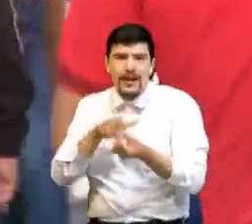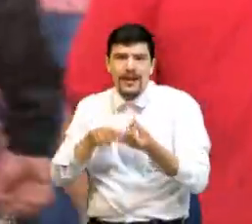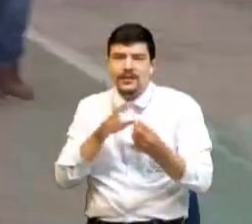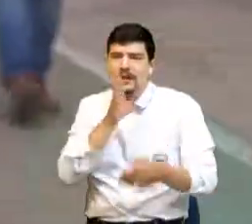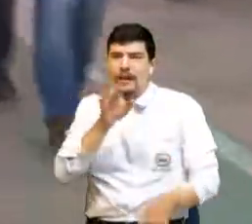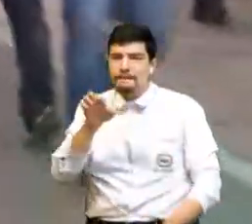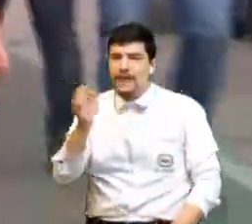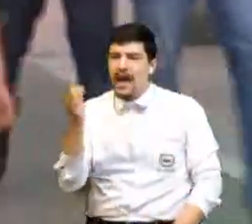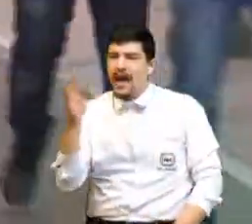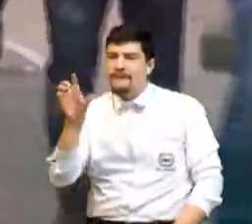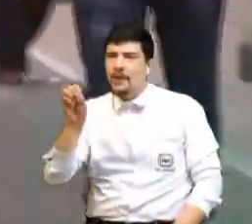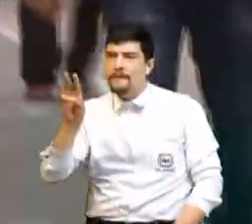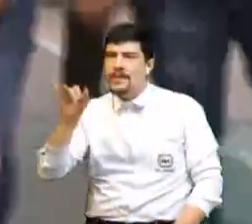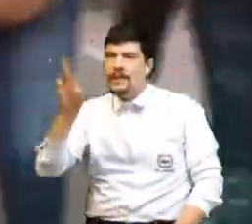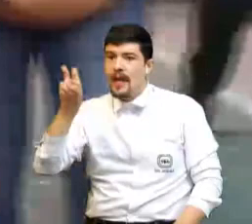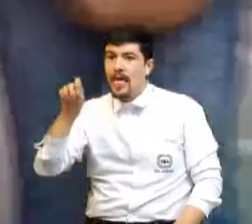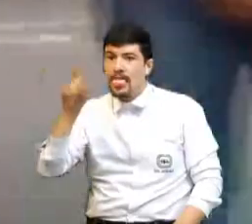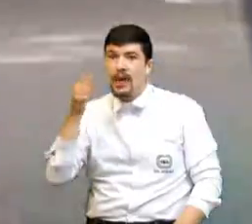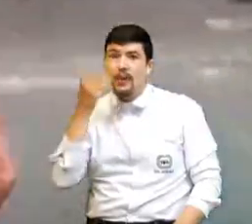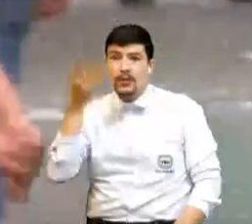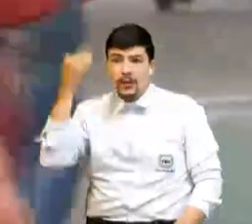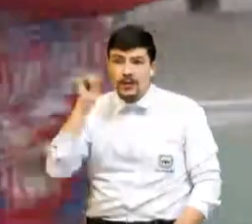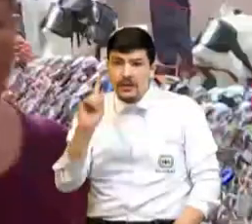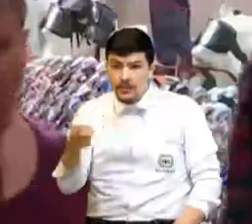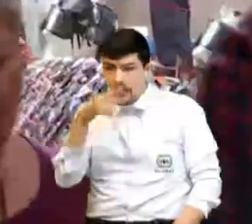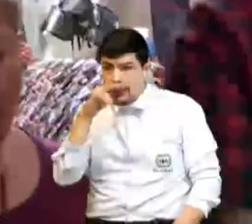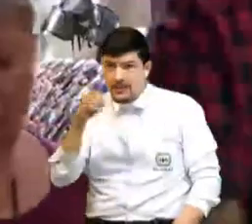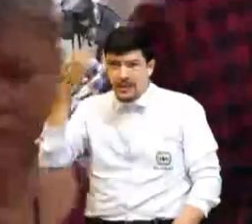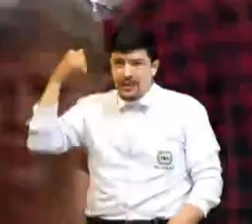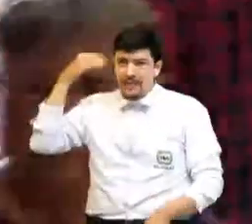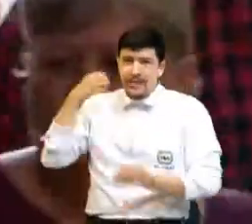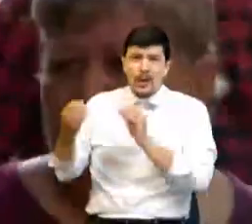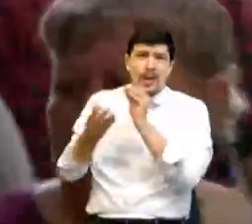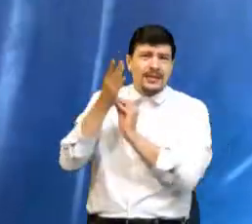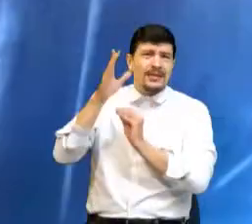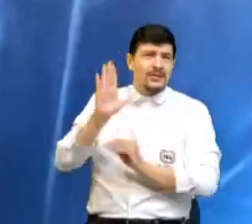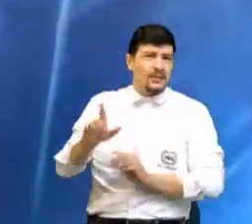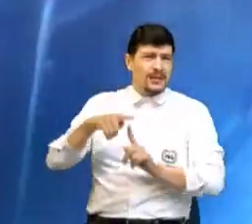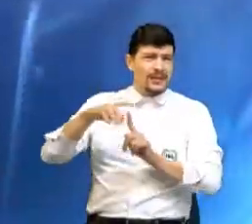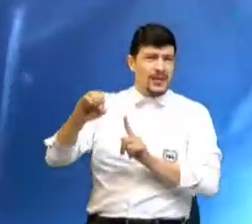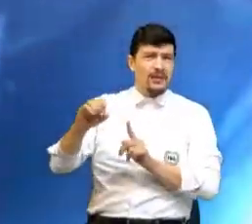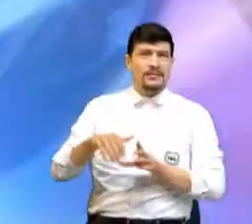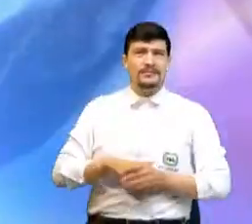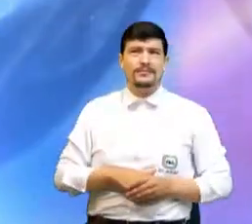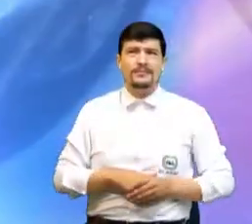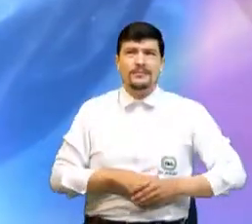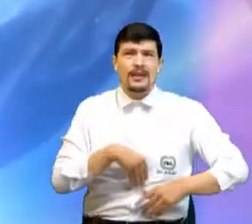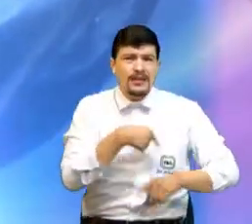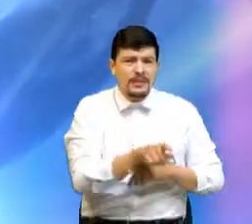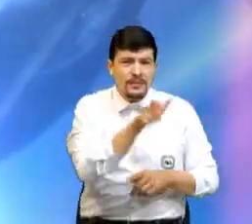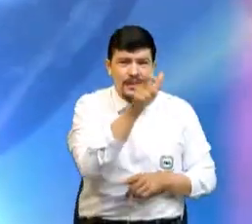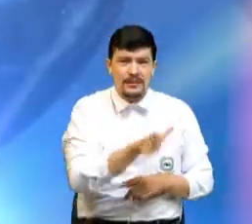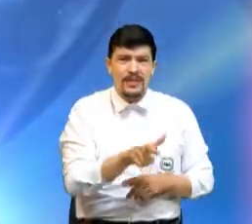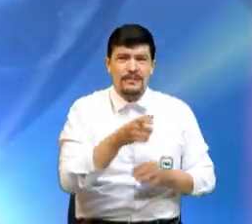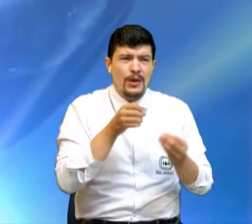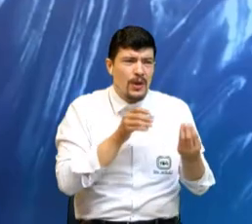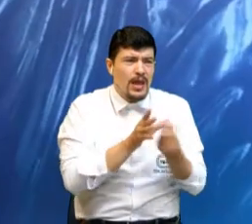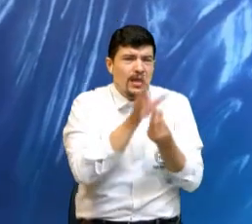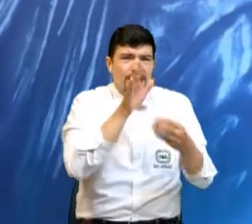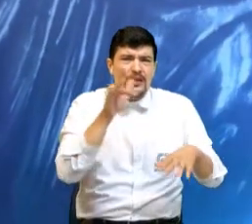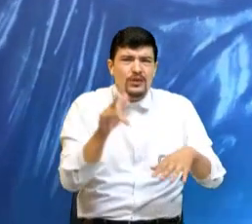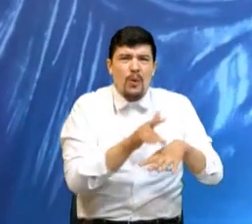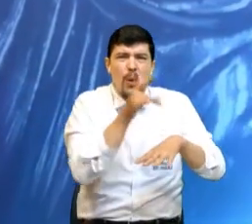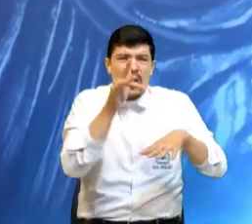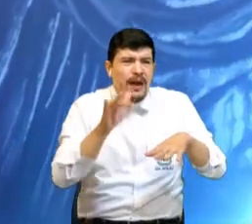Pablo Miranda, quien manifiesta que cuando era niño fue víctima de abusos por parte de su tío. Es un abuso por